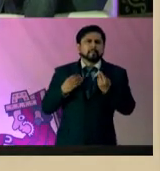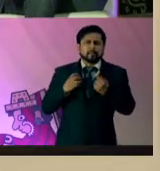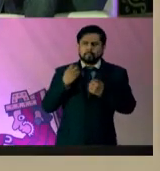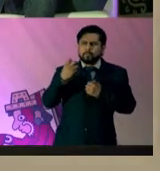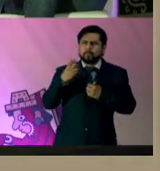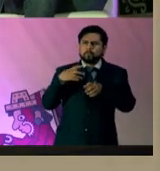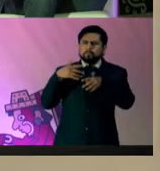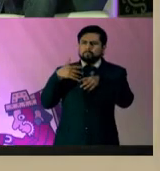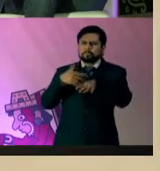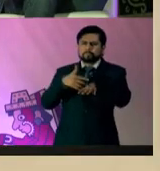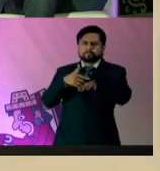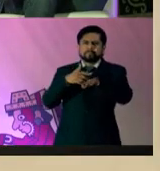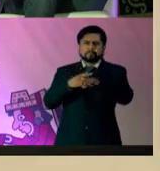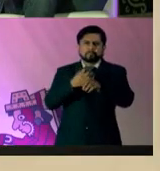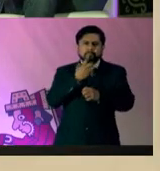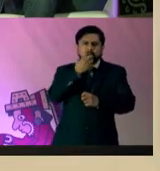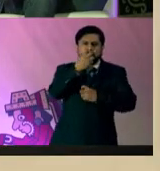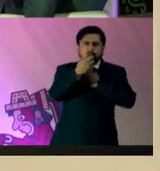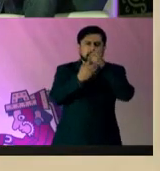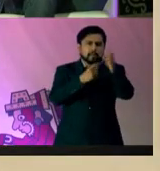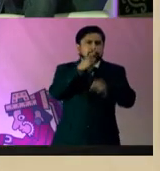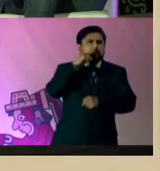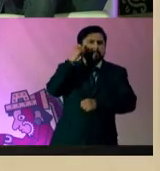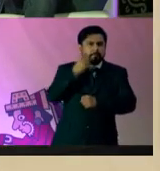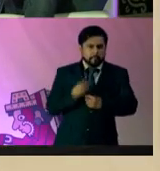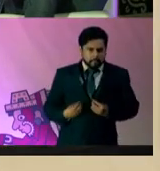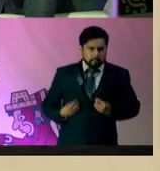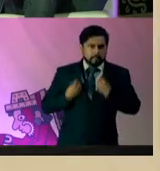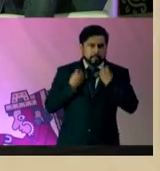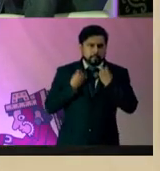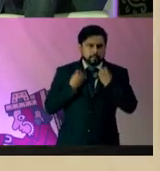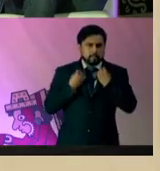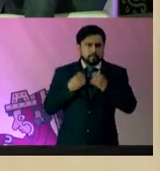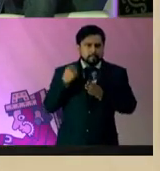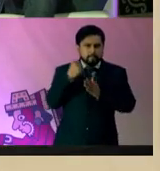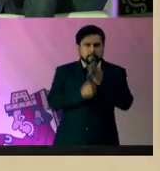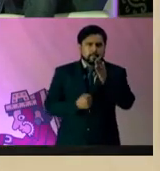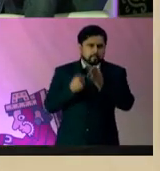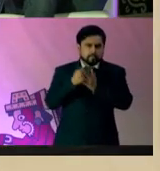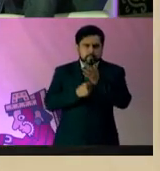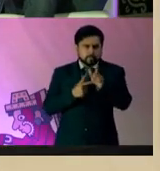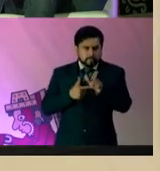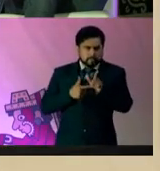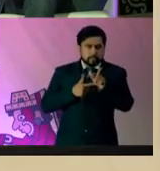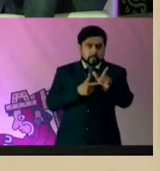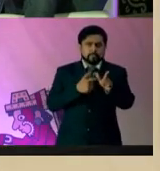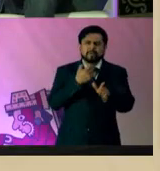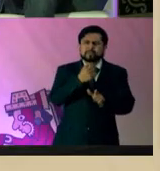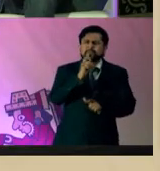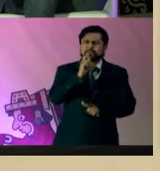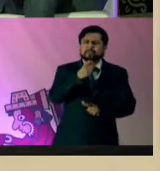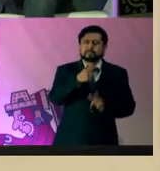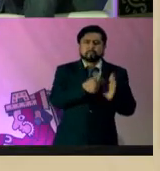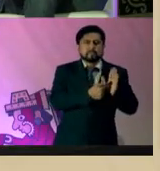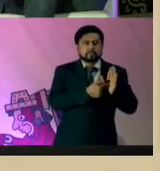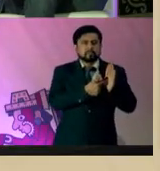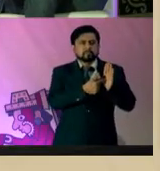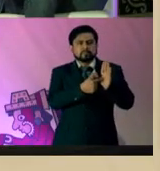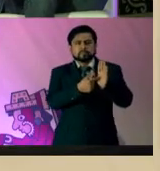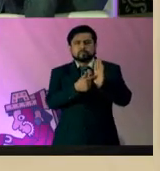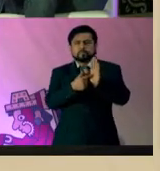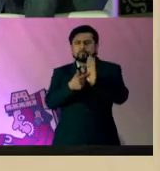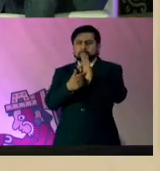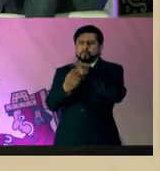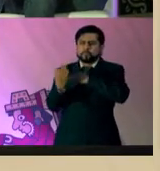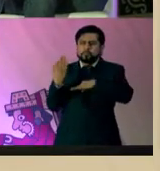vive la lucha sigue creo que lo único que hace es mostrarnos a los ojos ya los oídos de